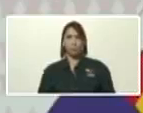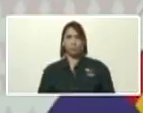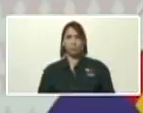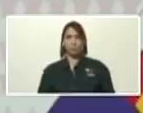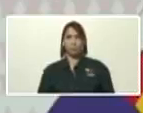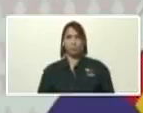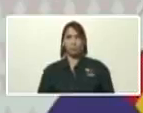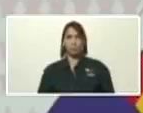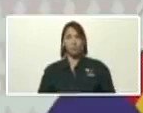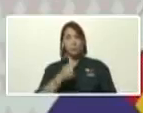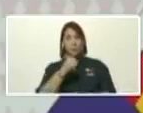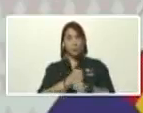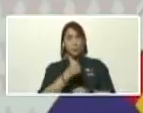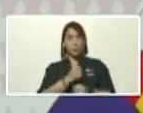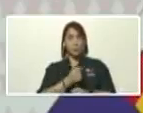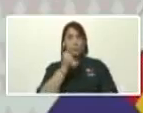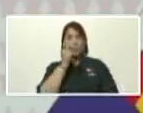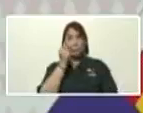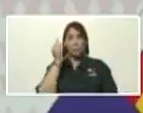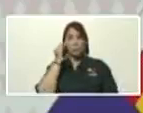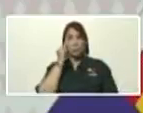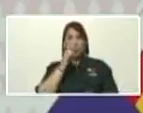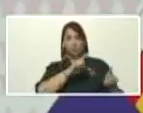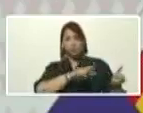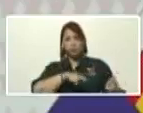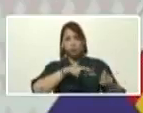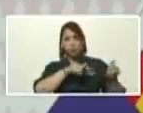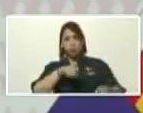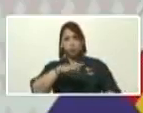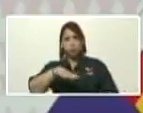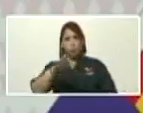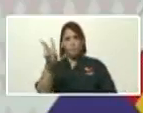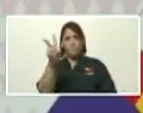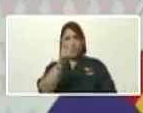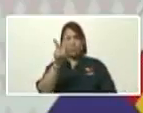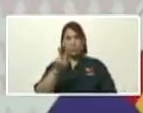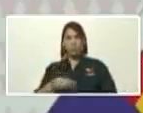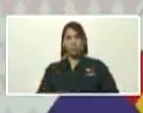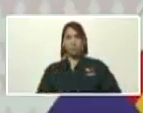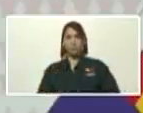De los trabajadores y trabajadoras agrícolas del país.